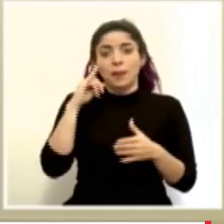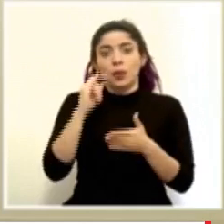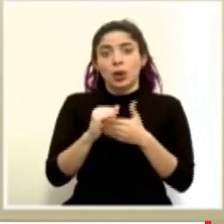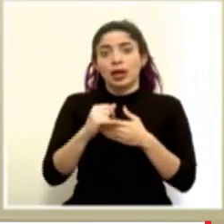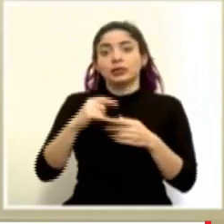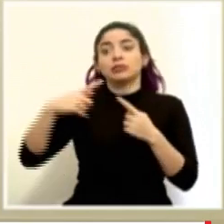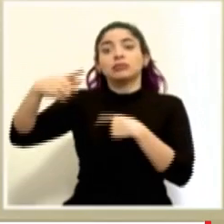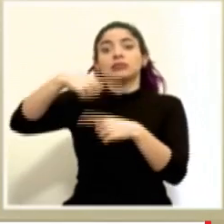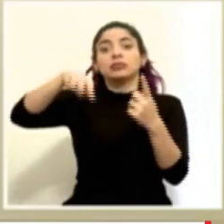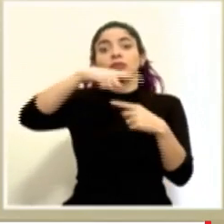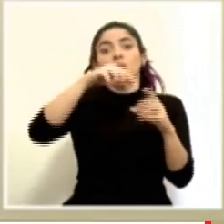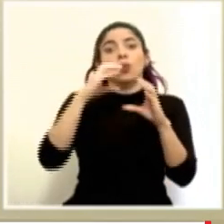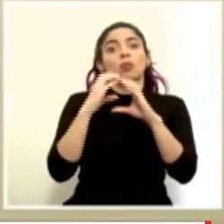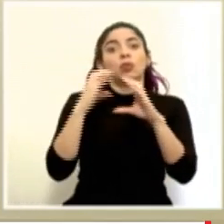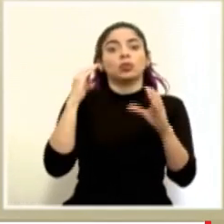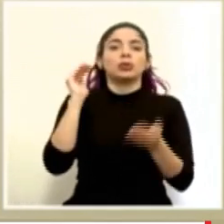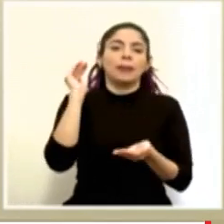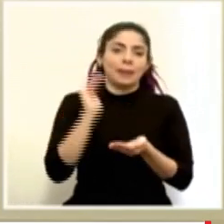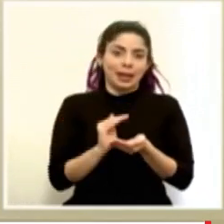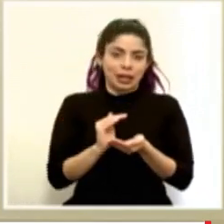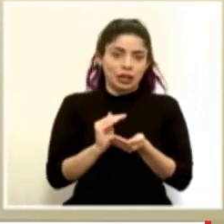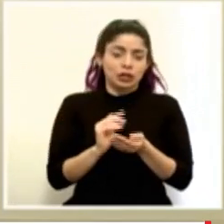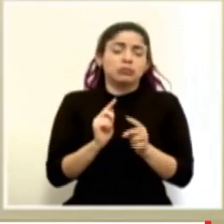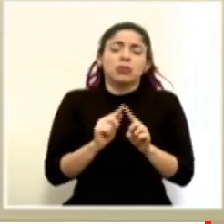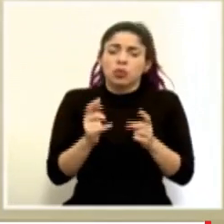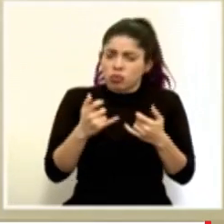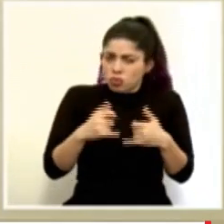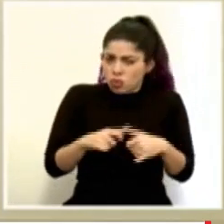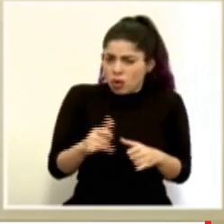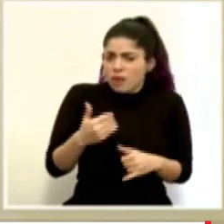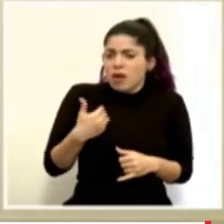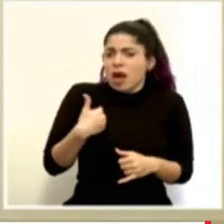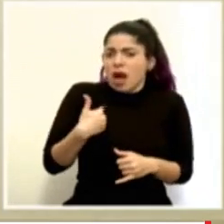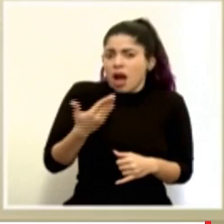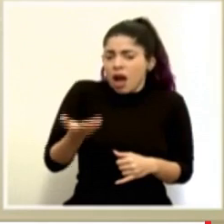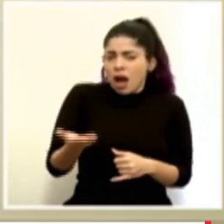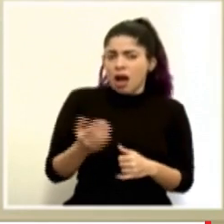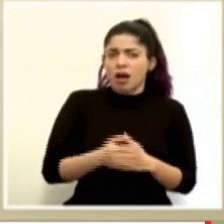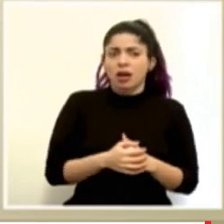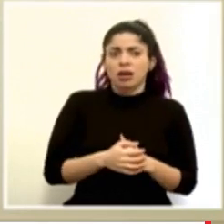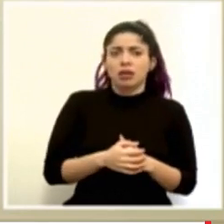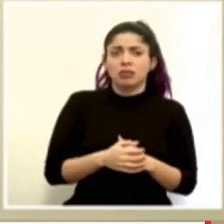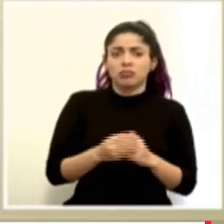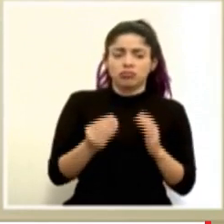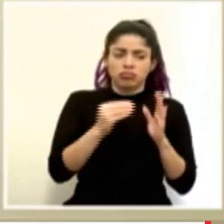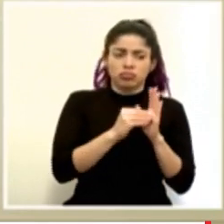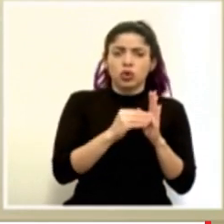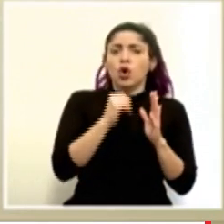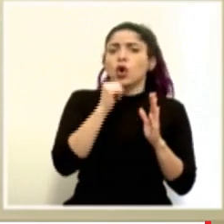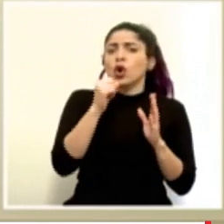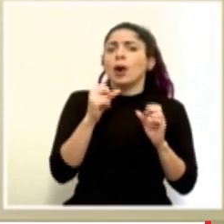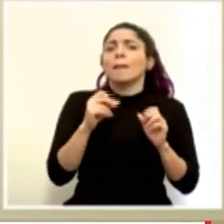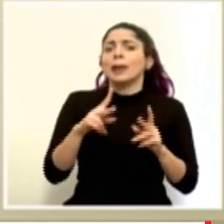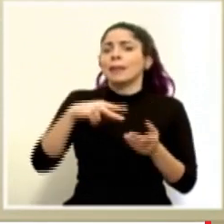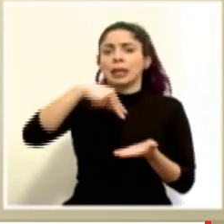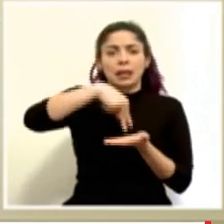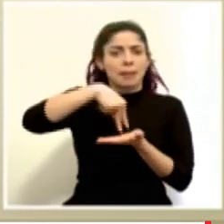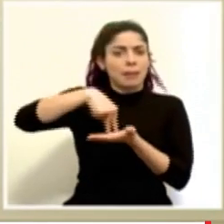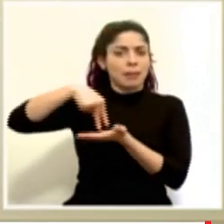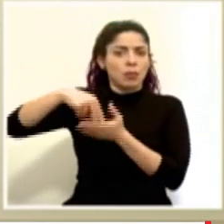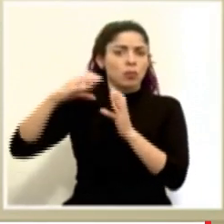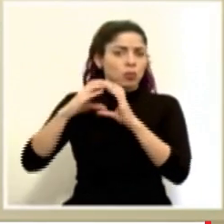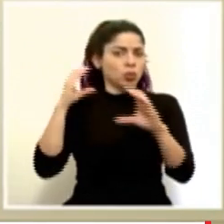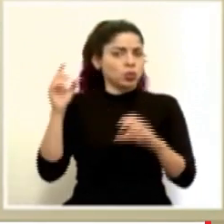menos desplazamiento con buses. Siempre se sigue teniendo la instancia o el alineamiento de que no se permite que vayan de pie, y en eso